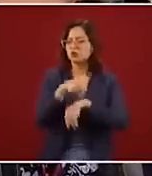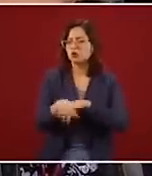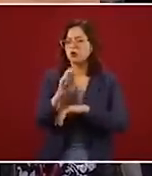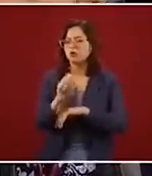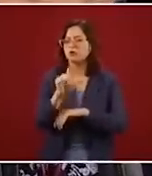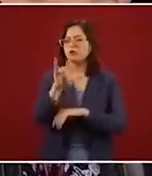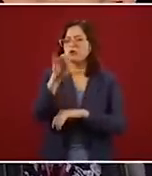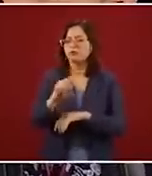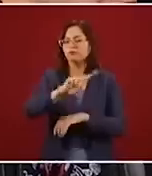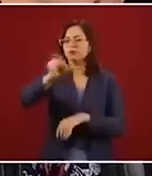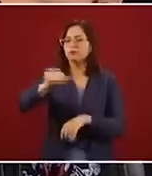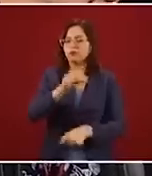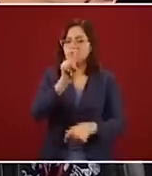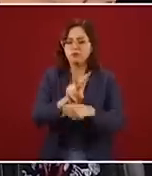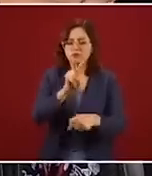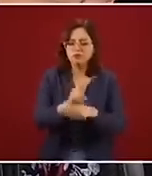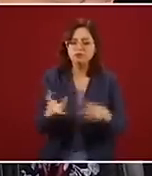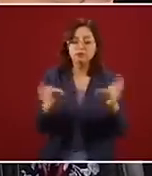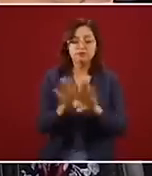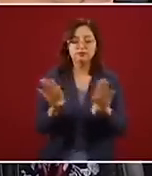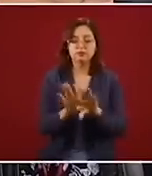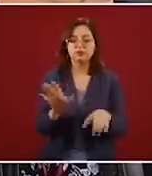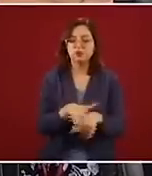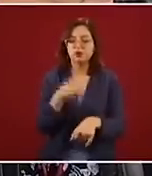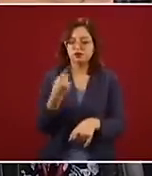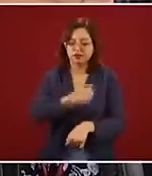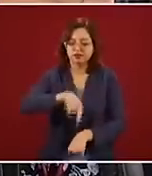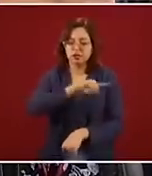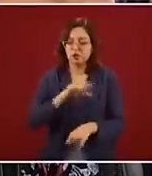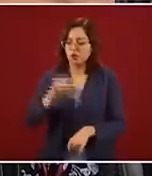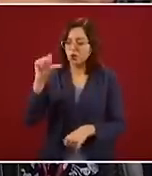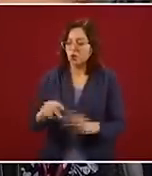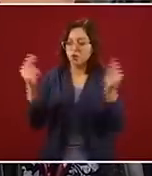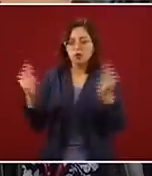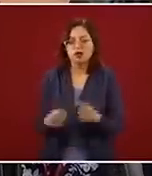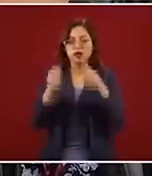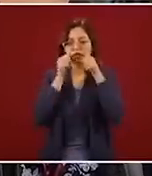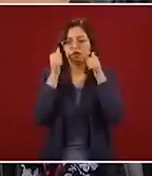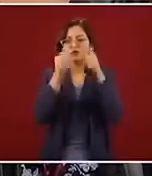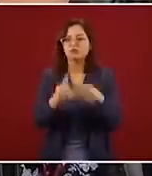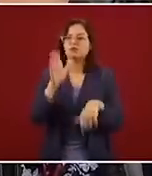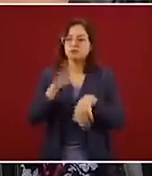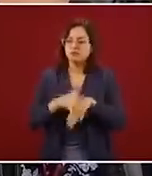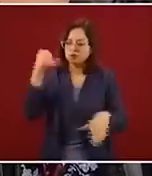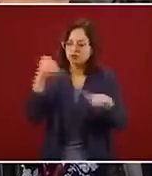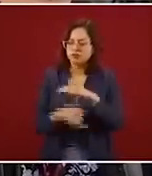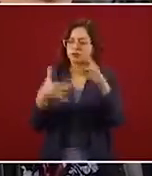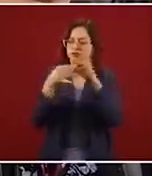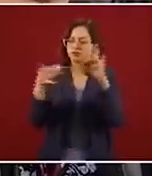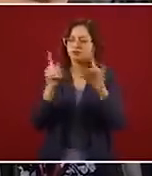final de cuentas… la salud es la urgencia inmediata. ¿Cómo no? No sé si nos pudiera explicar más a detalle y qué cantidad